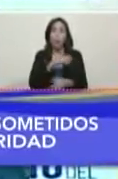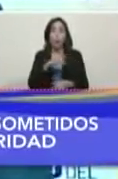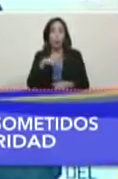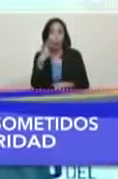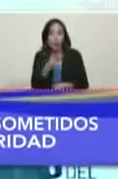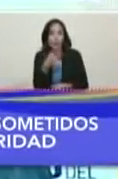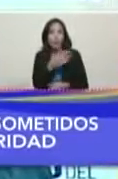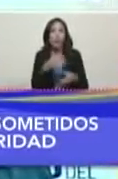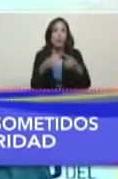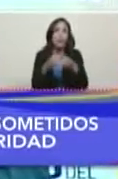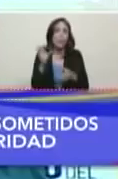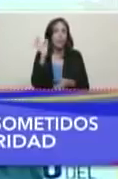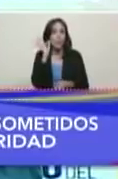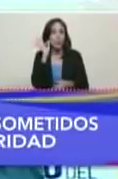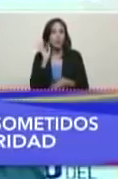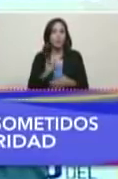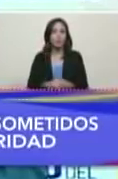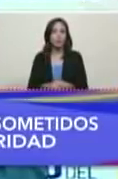movimientos feministas de Ecuador.